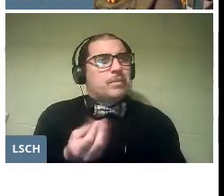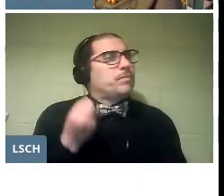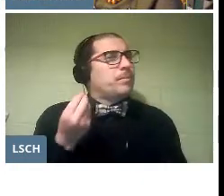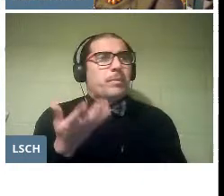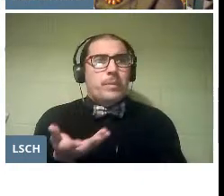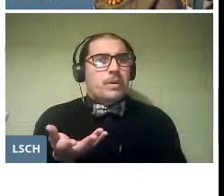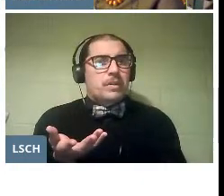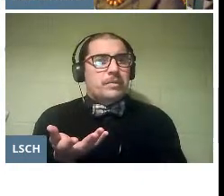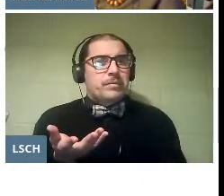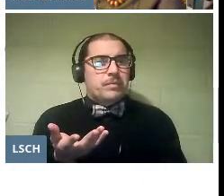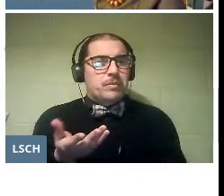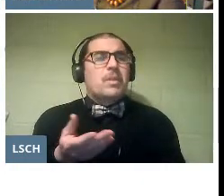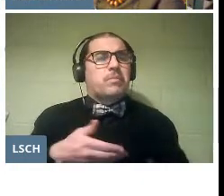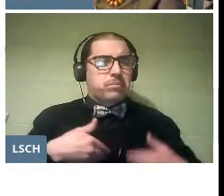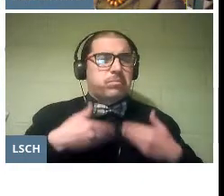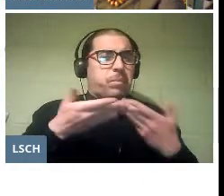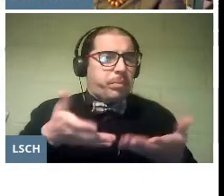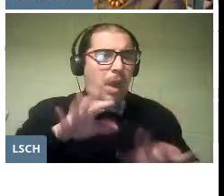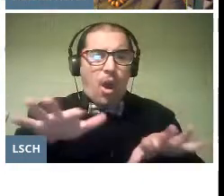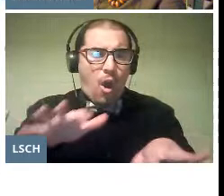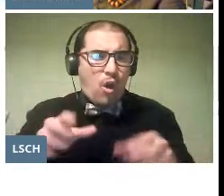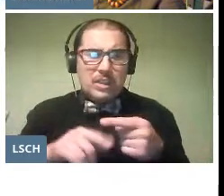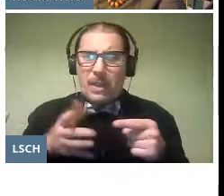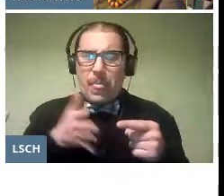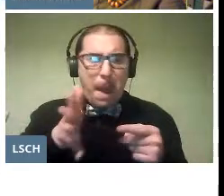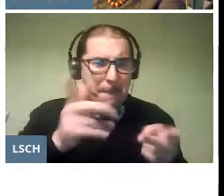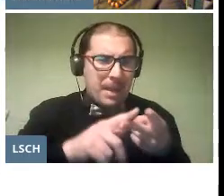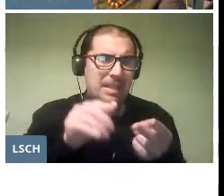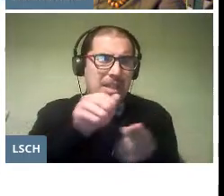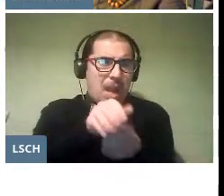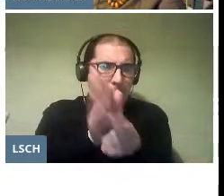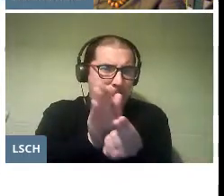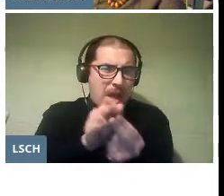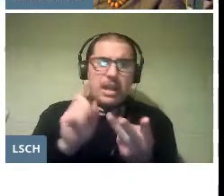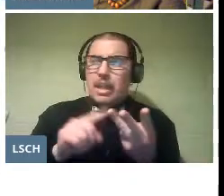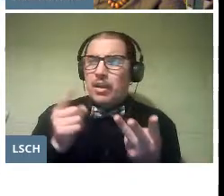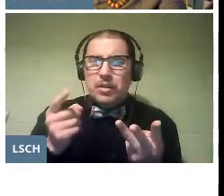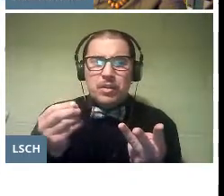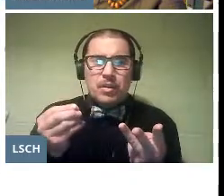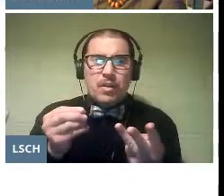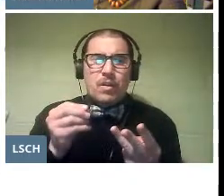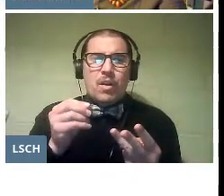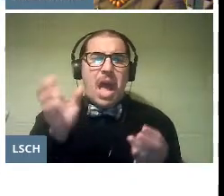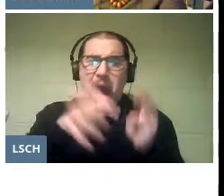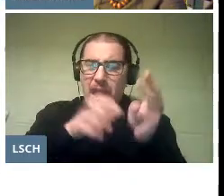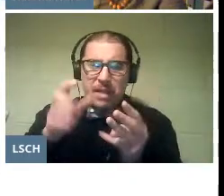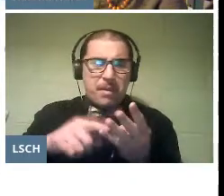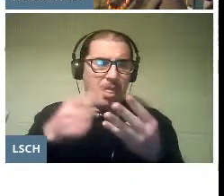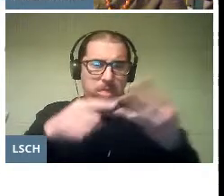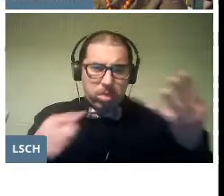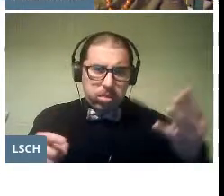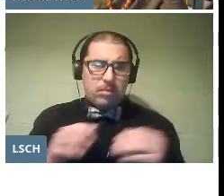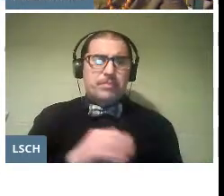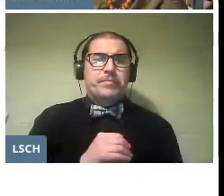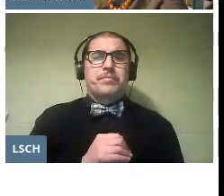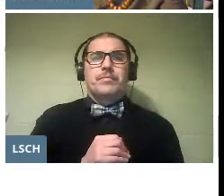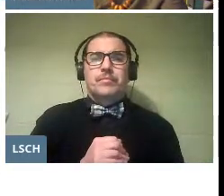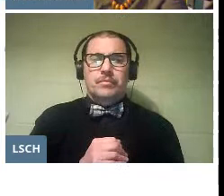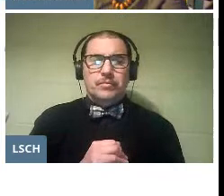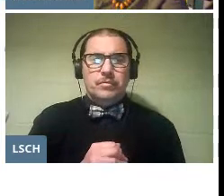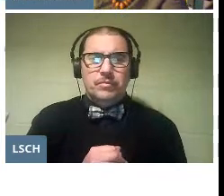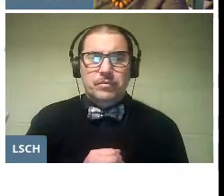tan pródigo, ¿no? En peces, mariscos, fauna marina, etc. La próxima, por